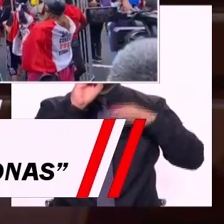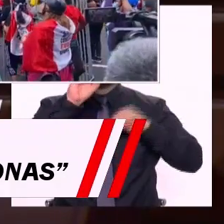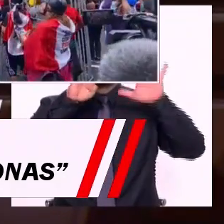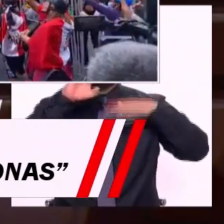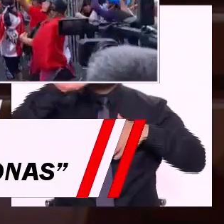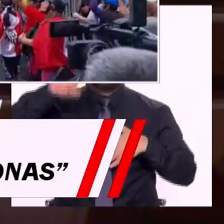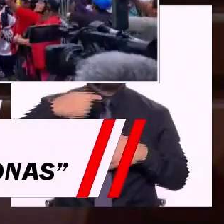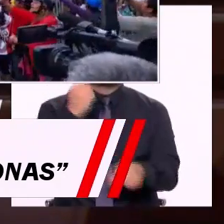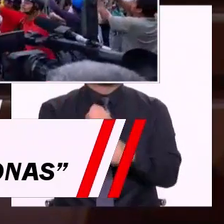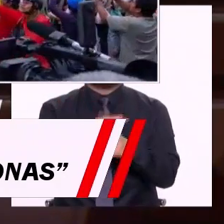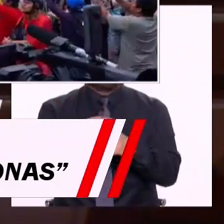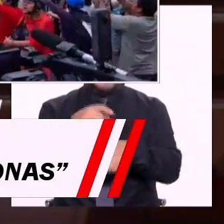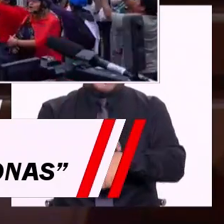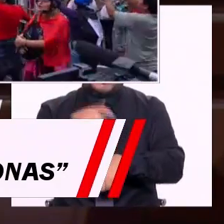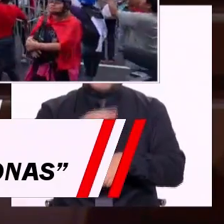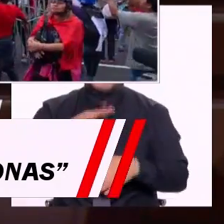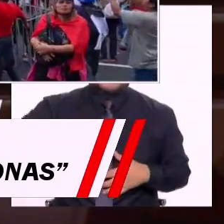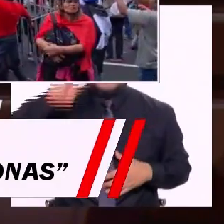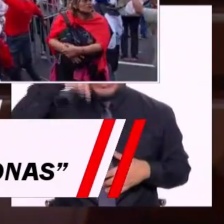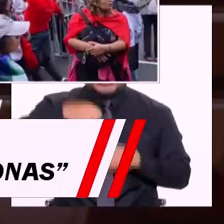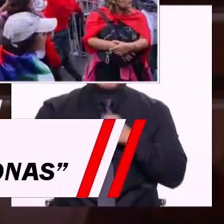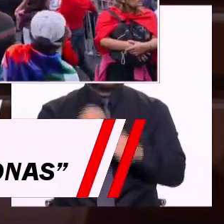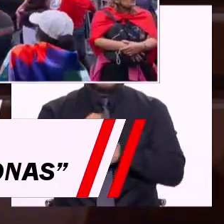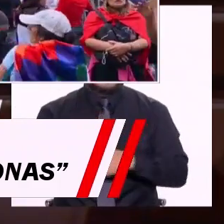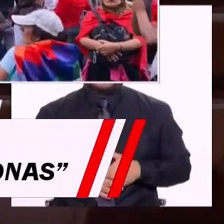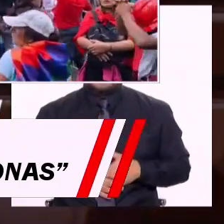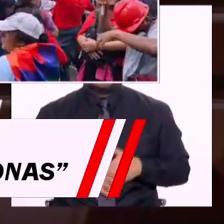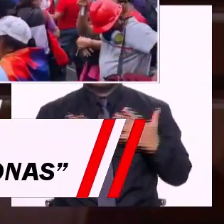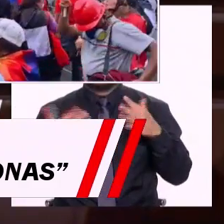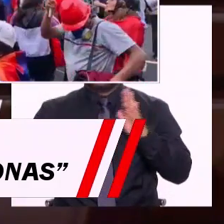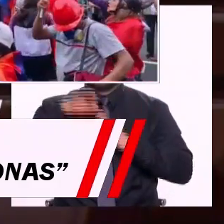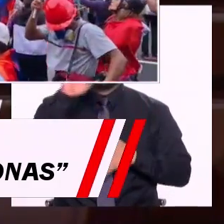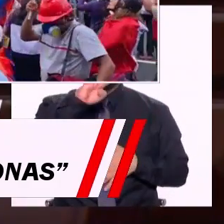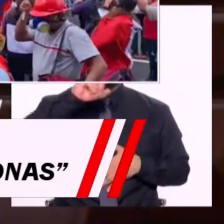de 4.000 intervenciones rápidas a través de los gobiernos locales.